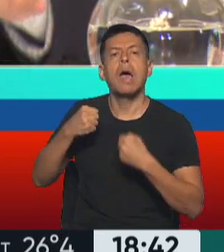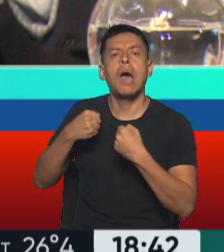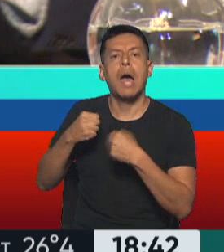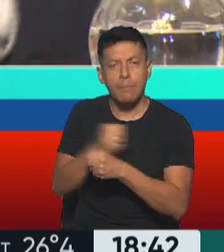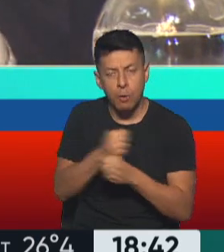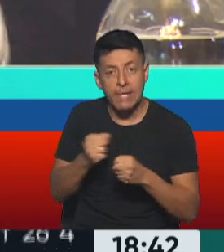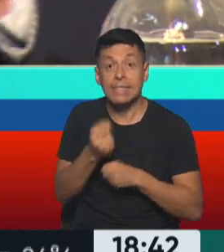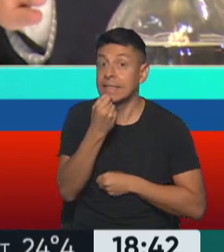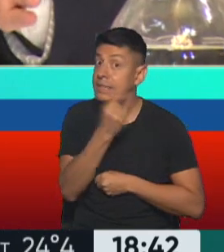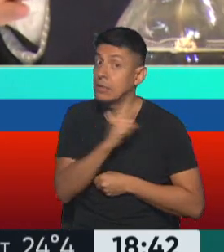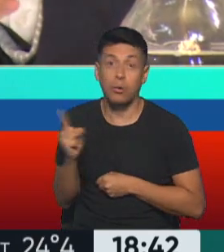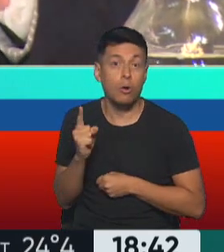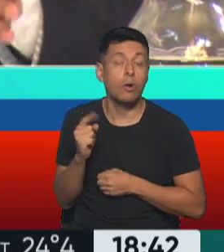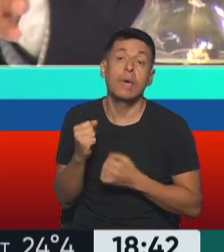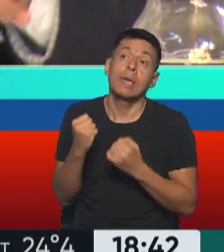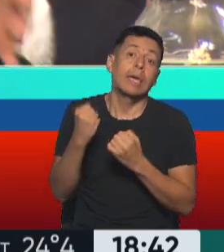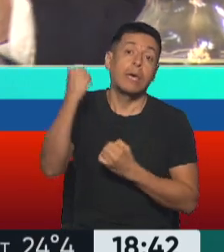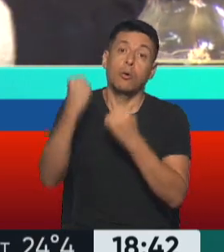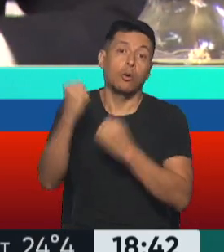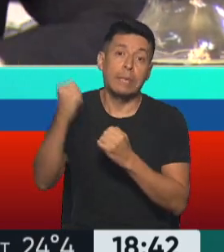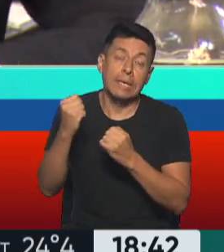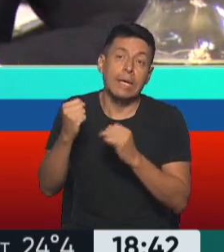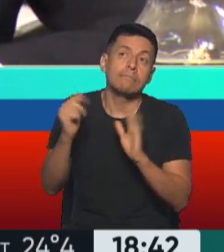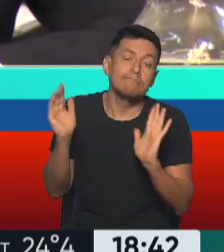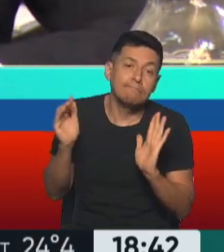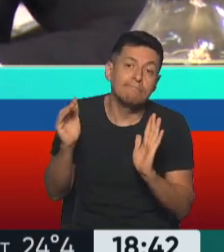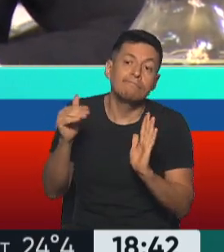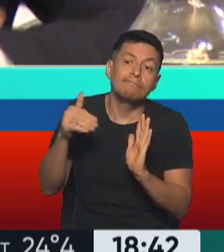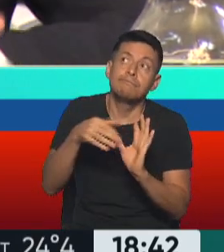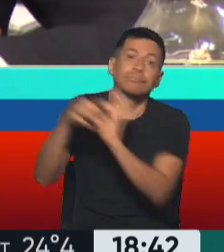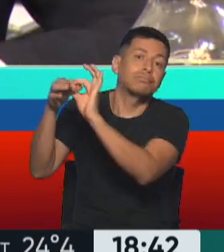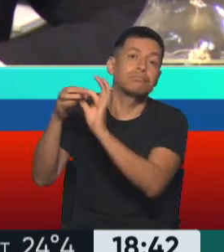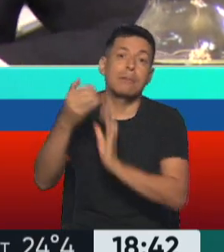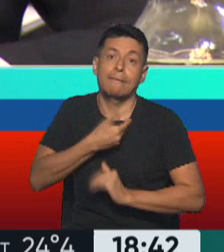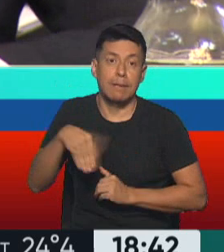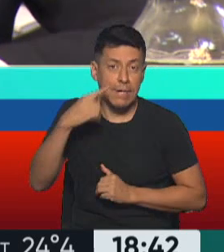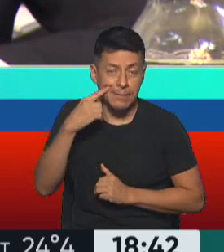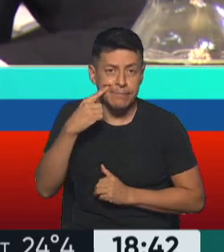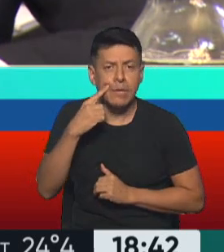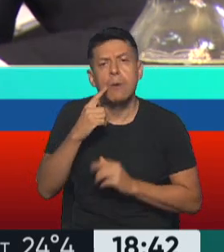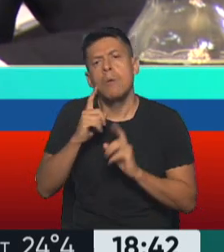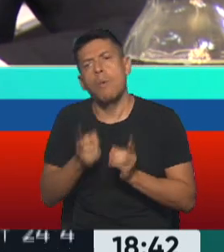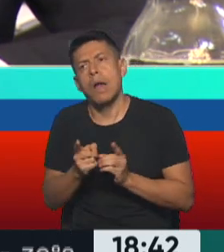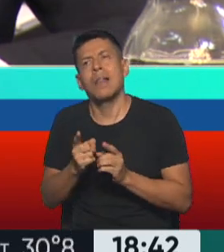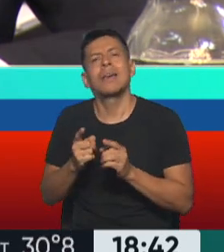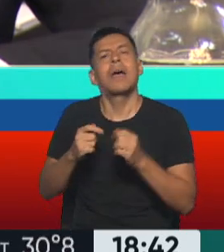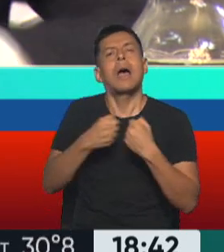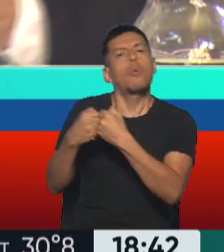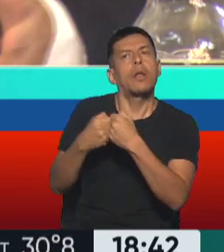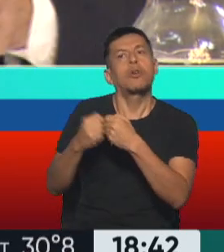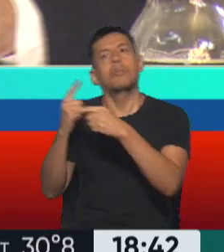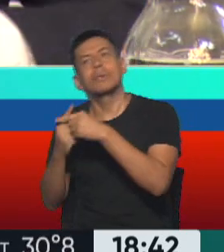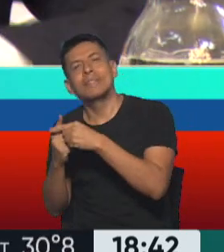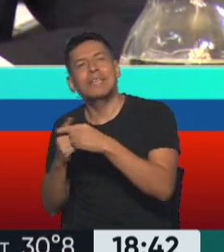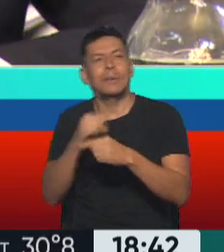o mejor dicho, ajustada, a lo que se disponga con el Fondo Monetario Internacional, pero aún así, con sus pros y sus contras que tenga el acuerdo, es mejor que